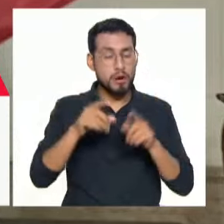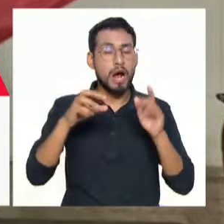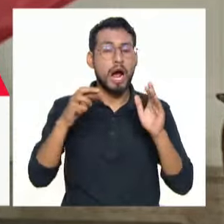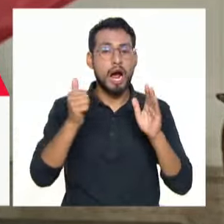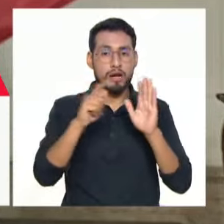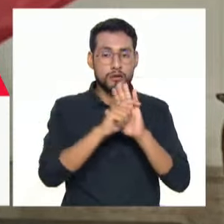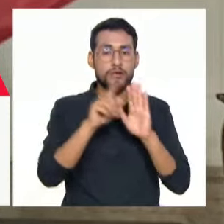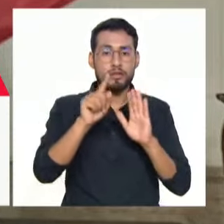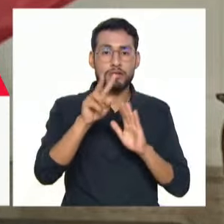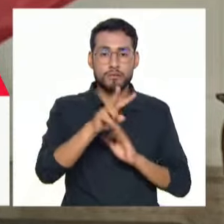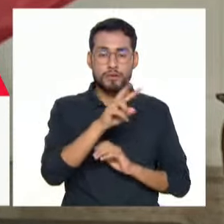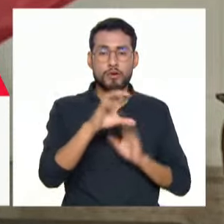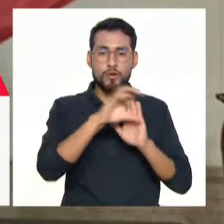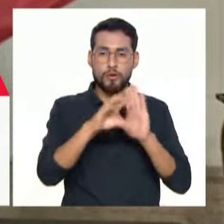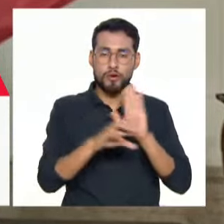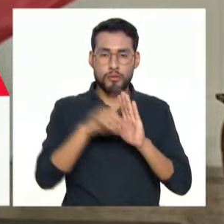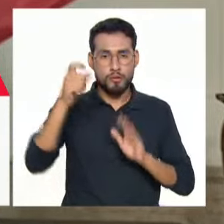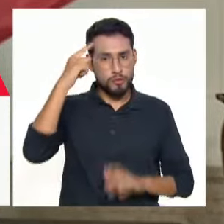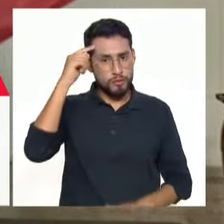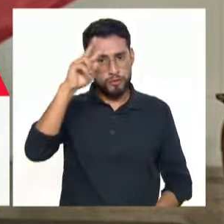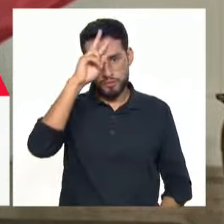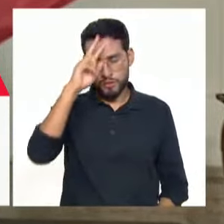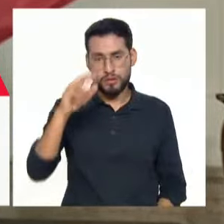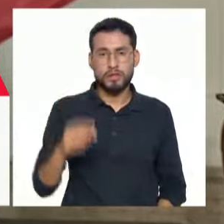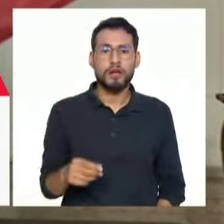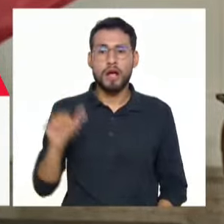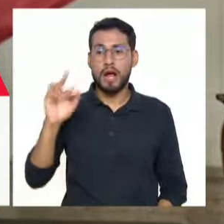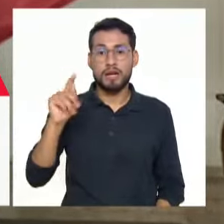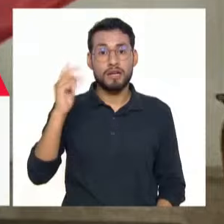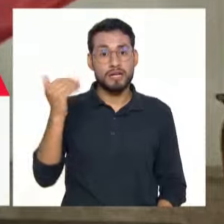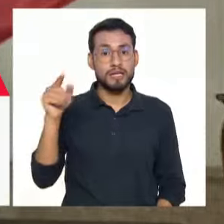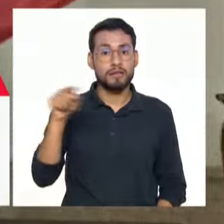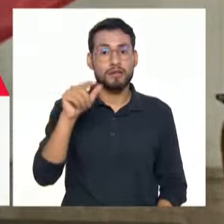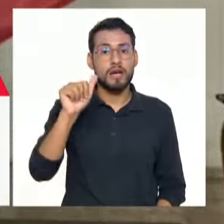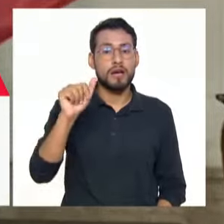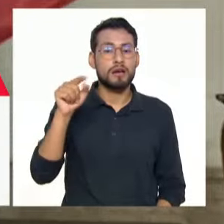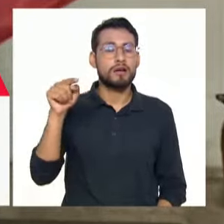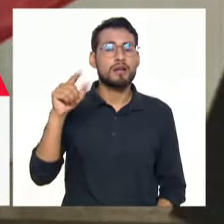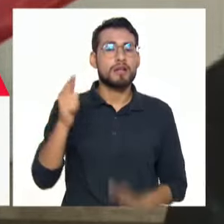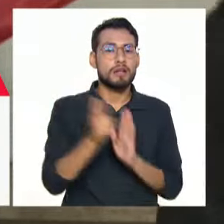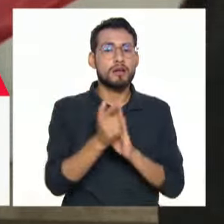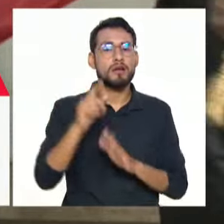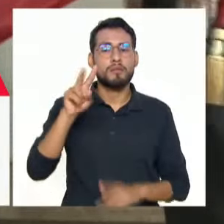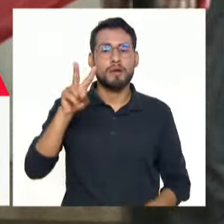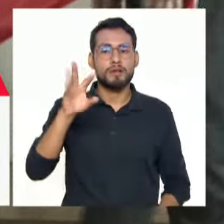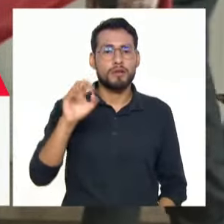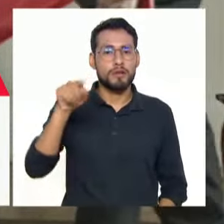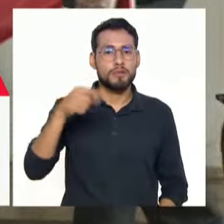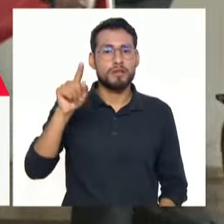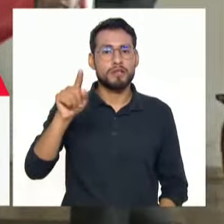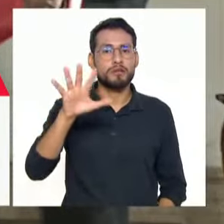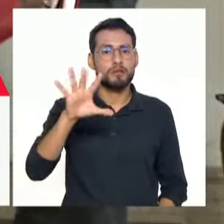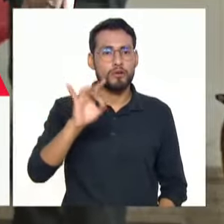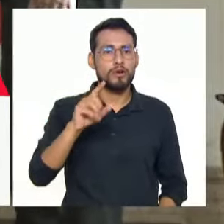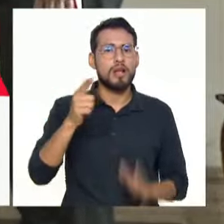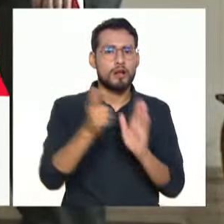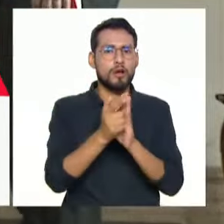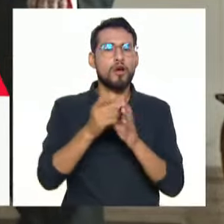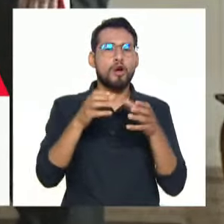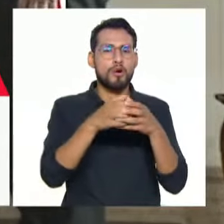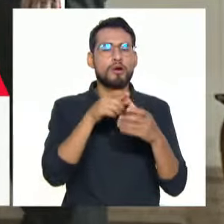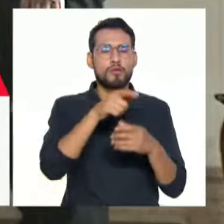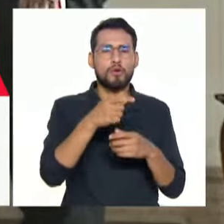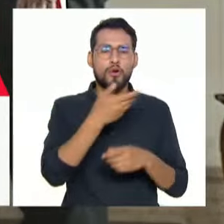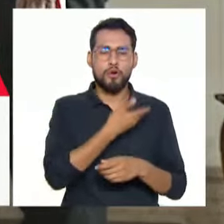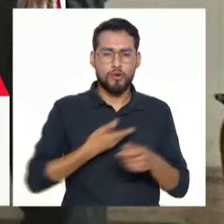con el artículo 122 de la Constitución Política del Perú, el artículo 15-A de la Ley 29.158, Ley Orgánica